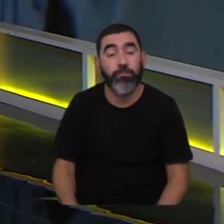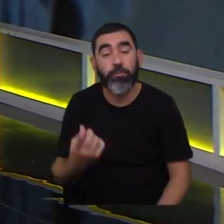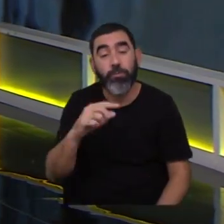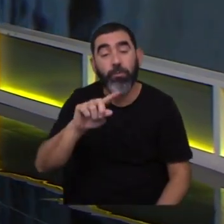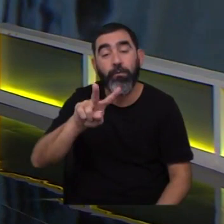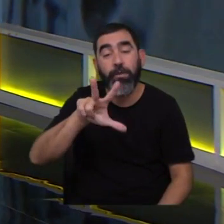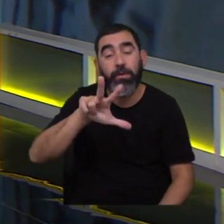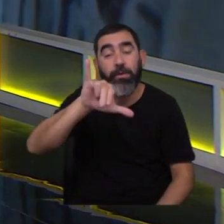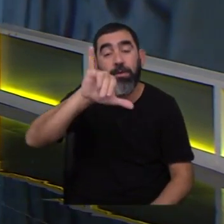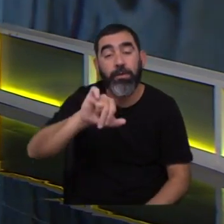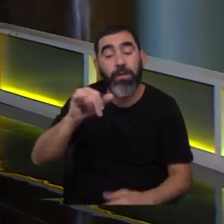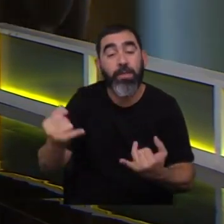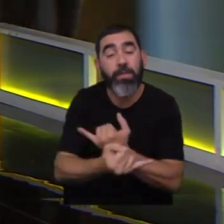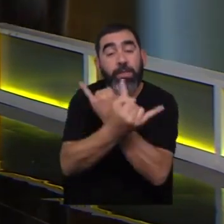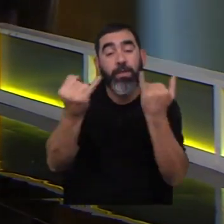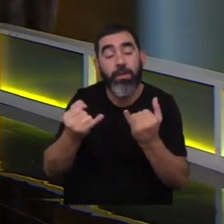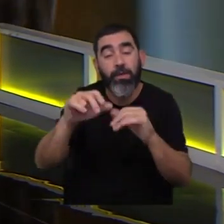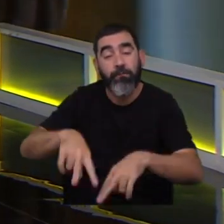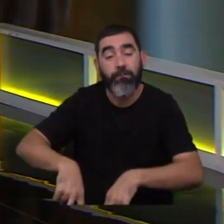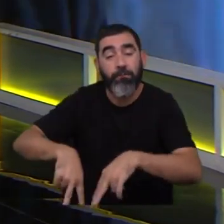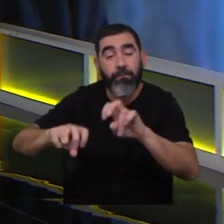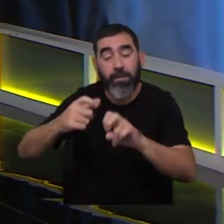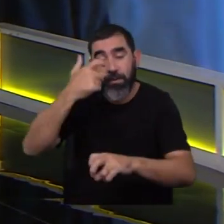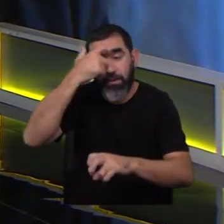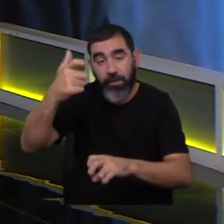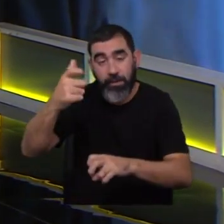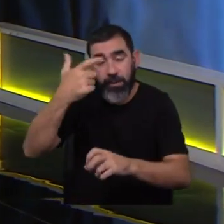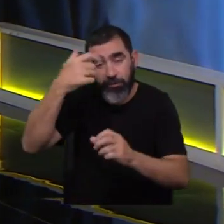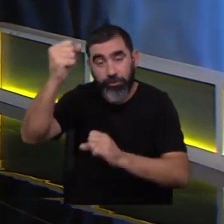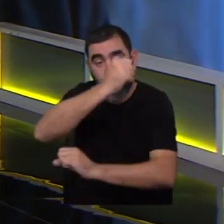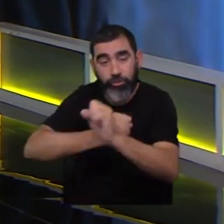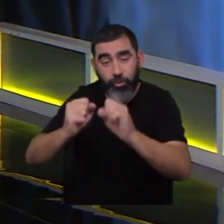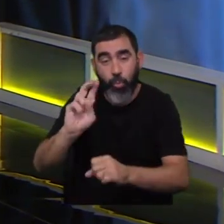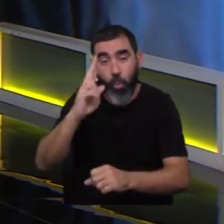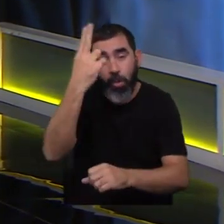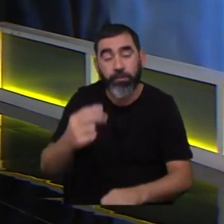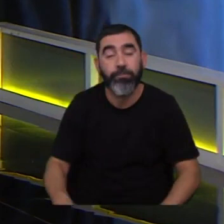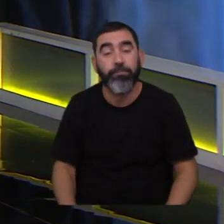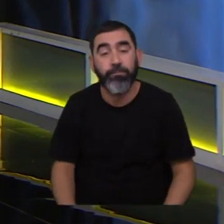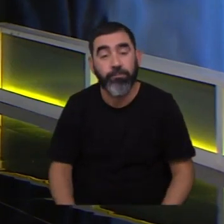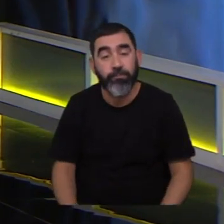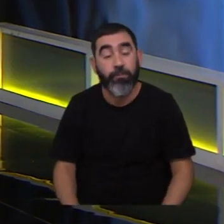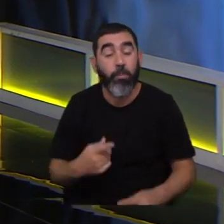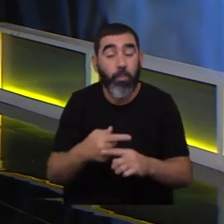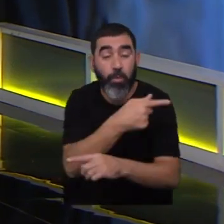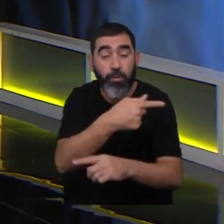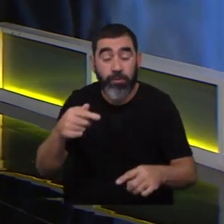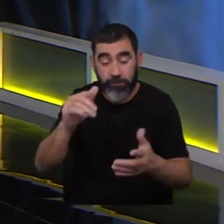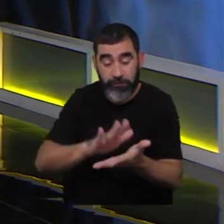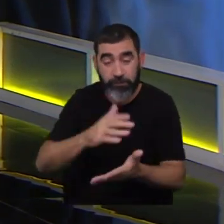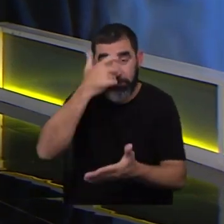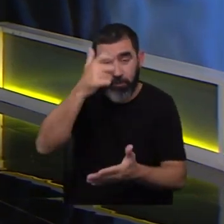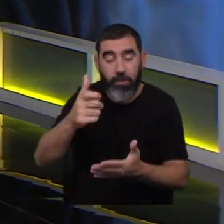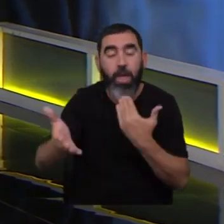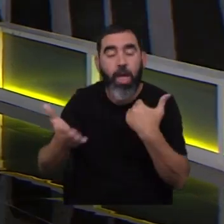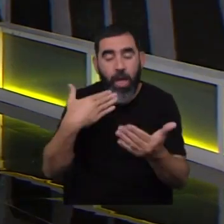23 de mayo es el día de la investigación, la ciencia y la tecnología en nuestro país. Y como cada semana, aquí en Sobre Ciencia